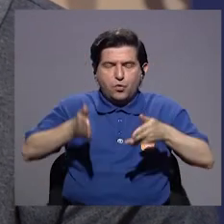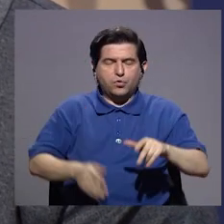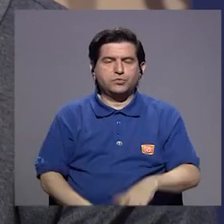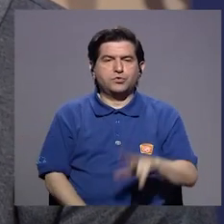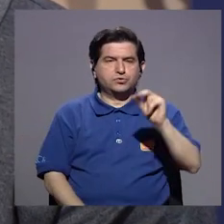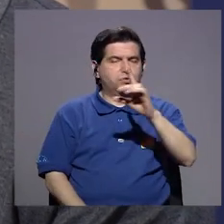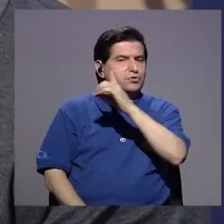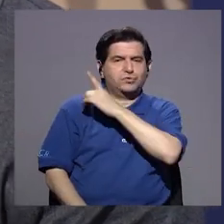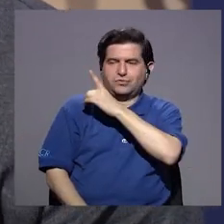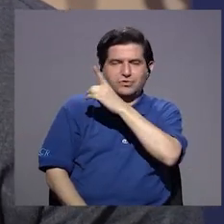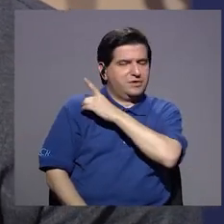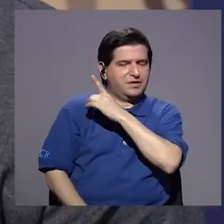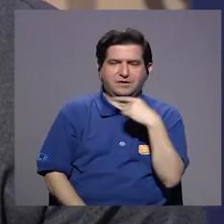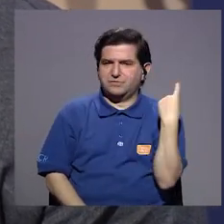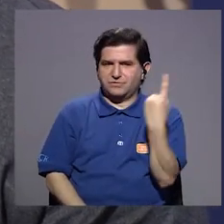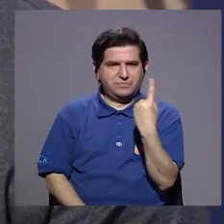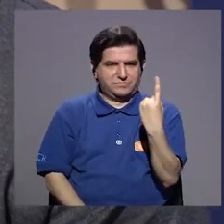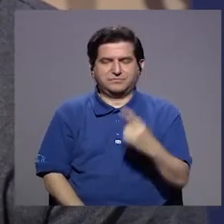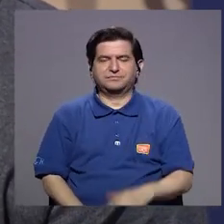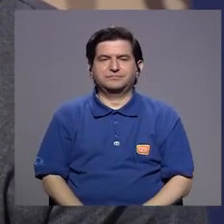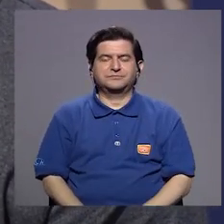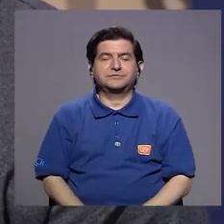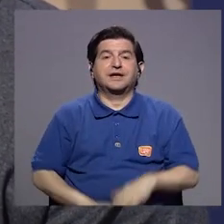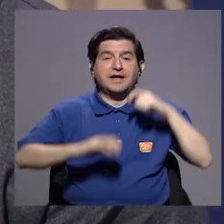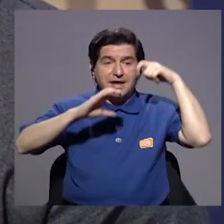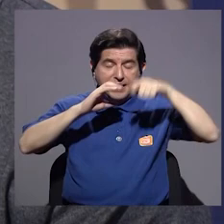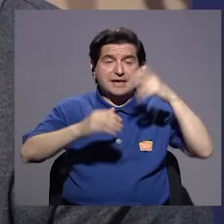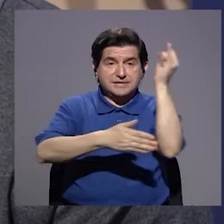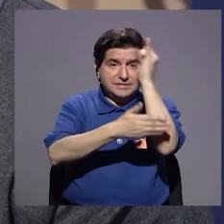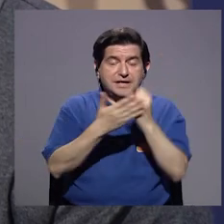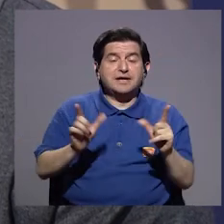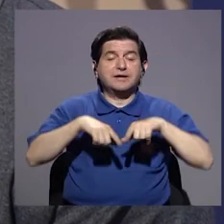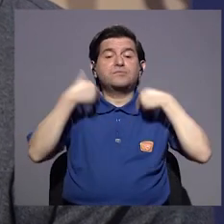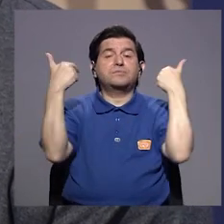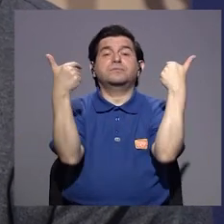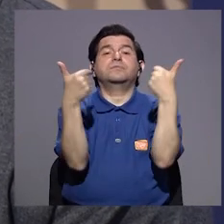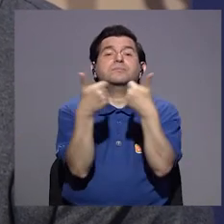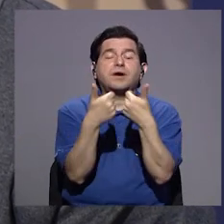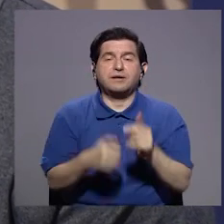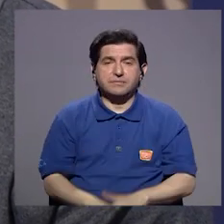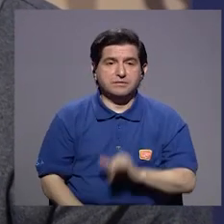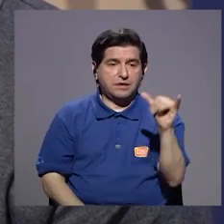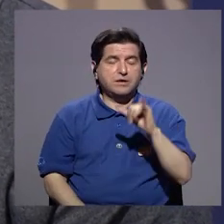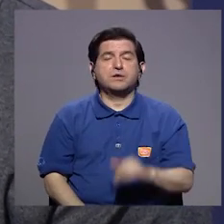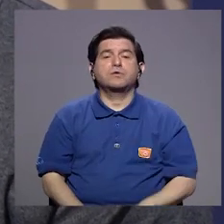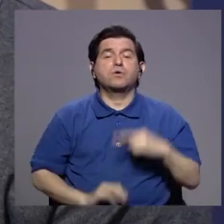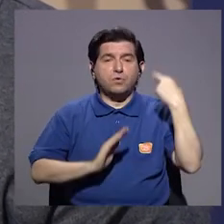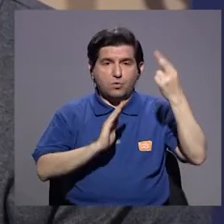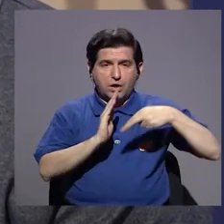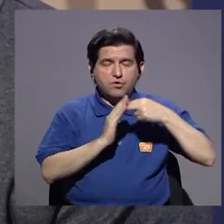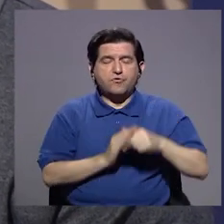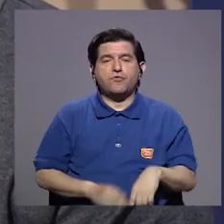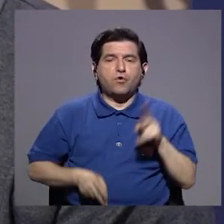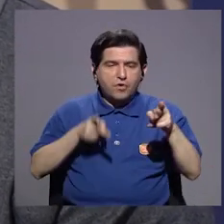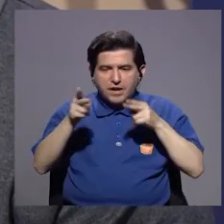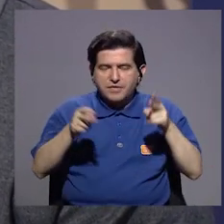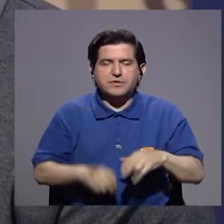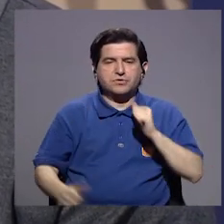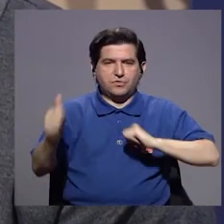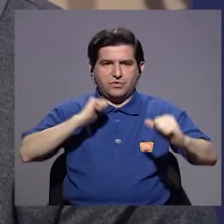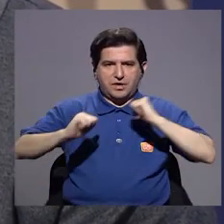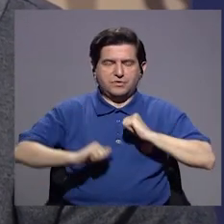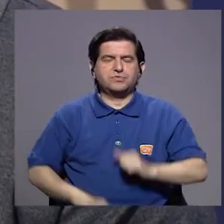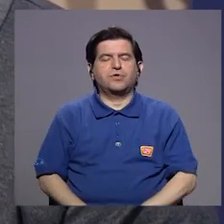eran directores y directoras, sino que el cine es un arte colectivo, uh-huh, y que también tiene un gran papel editores,